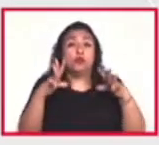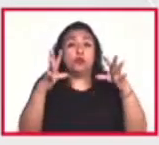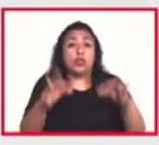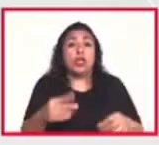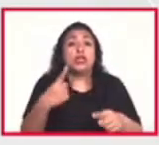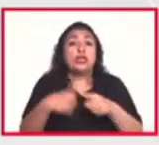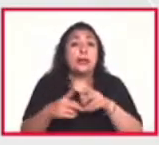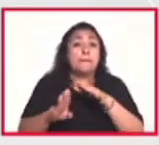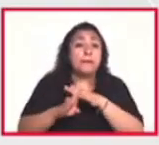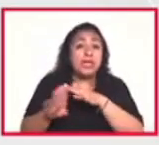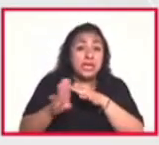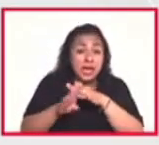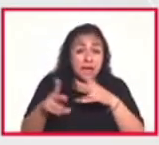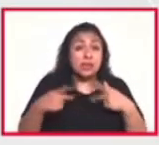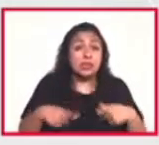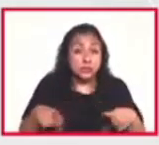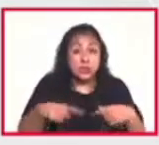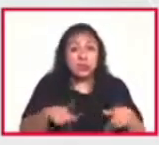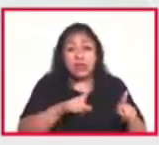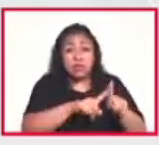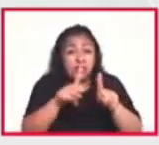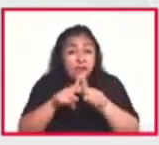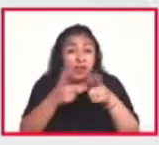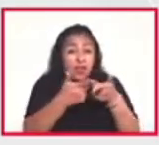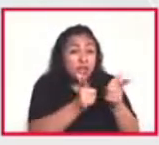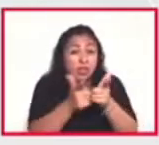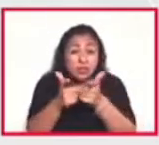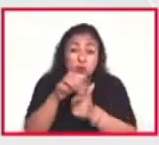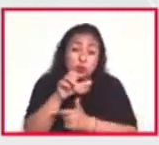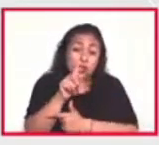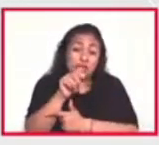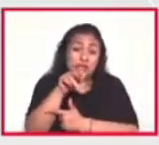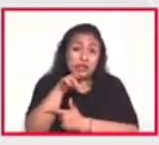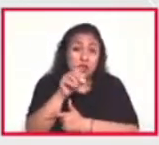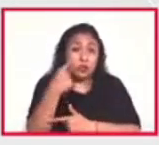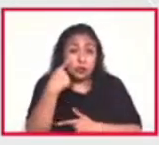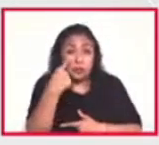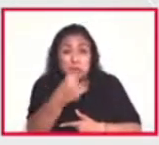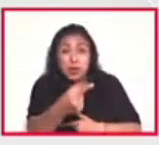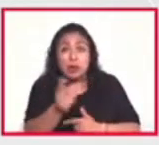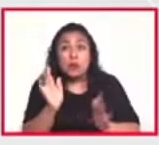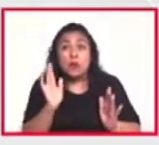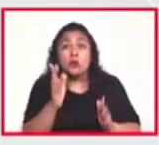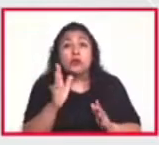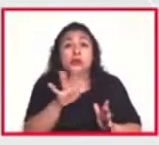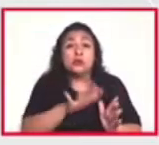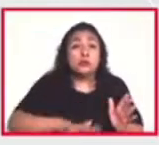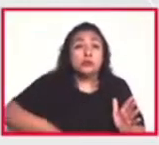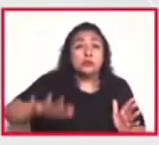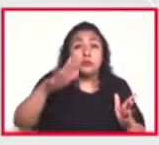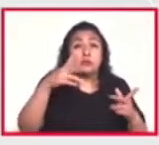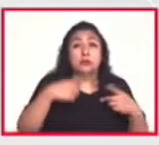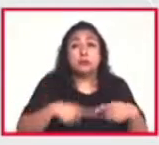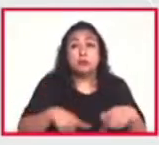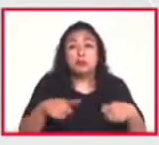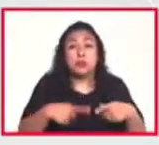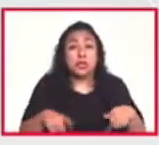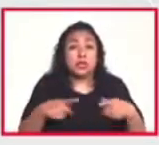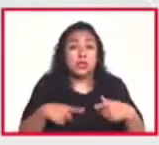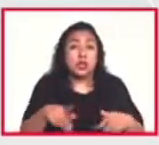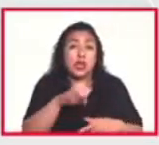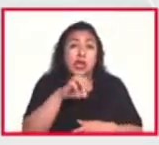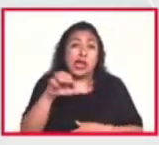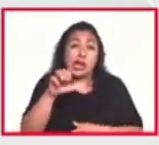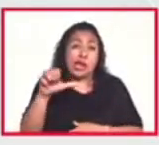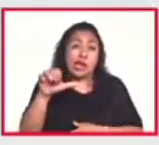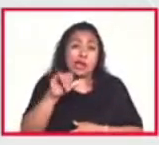como un país multiétnico. De hecho, cuando vemos la población por etnicidad,